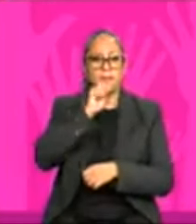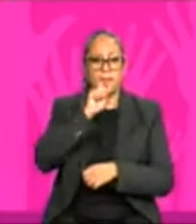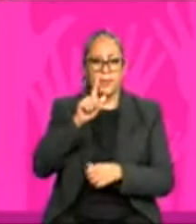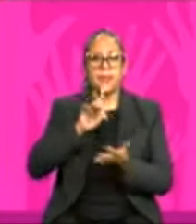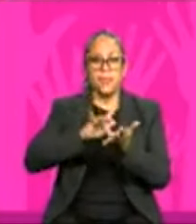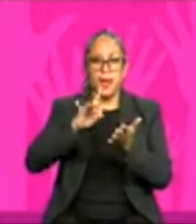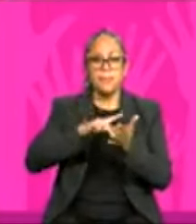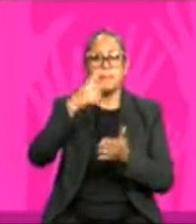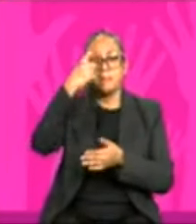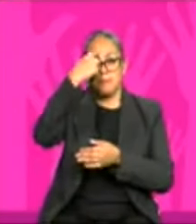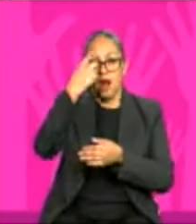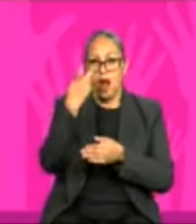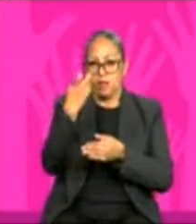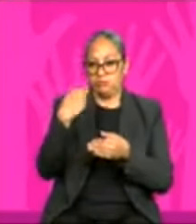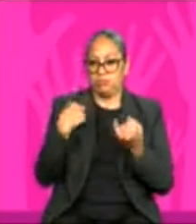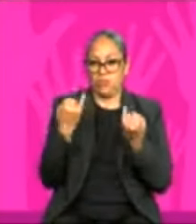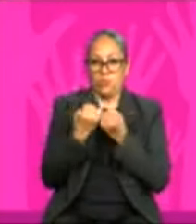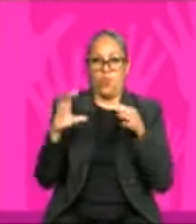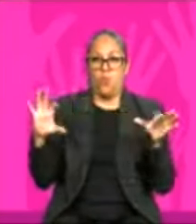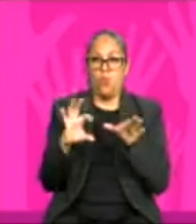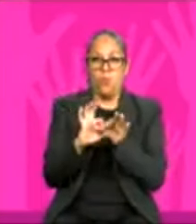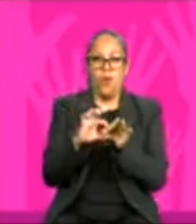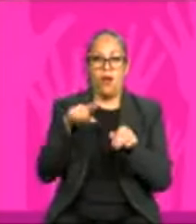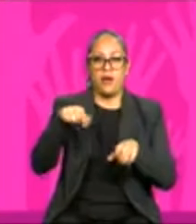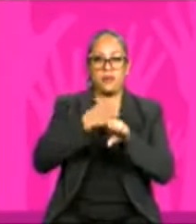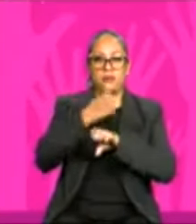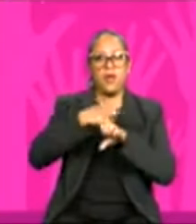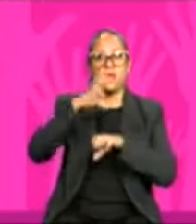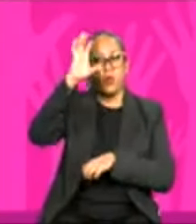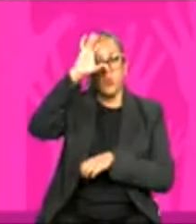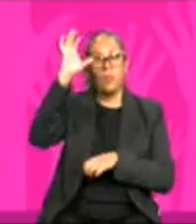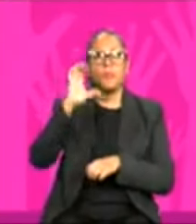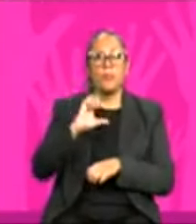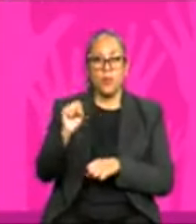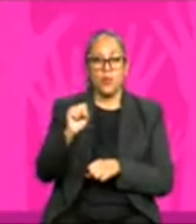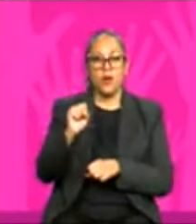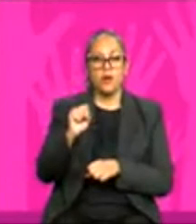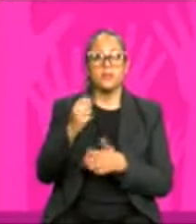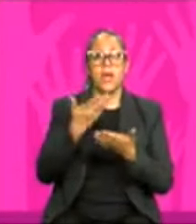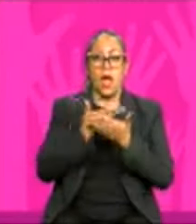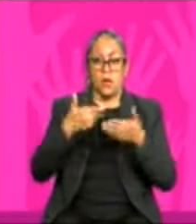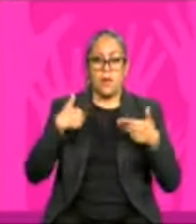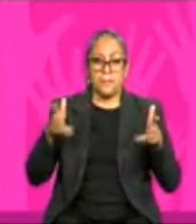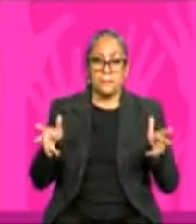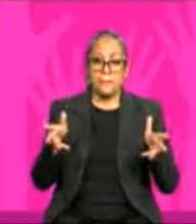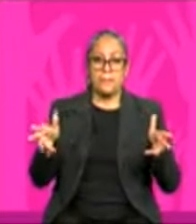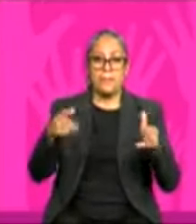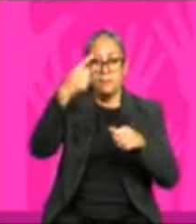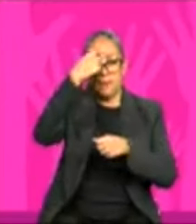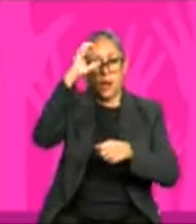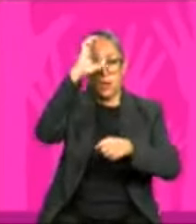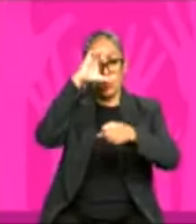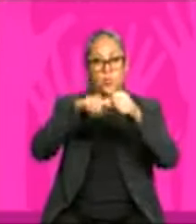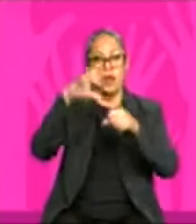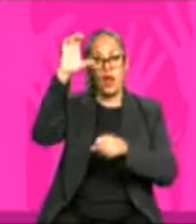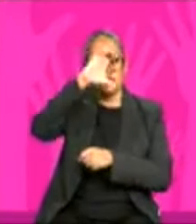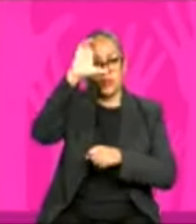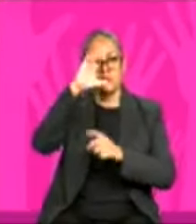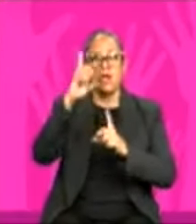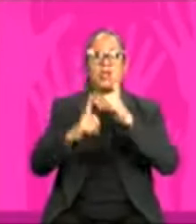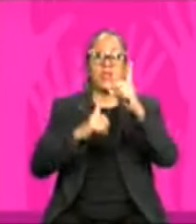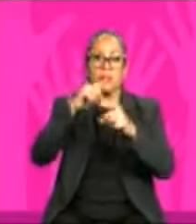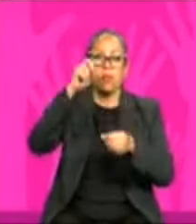para que esto sea posible en Morelos. E impulsaré un programa integral de cultura, ciencia y deporte en